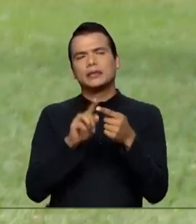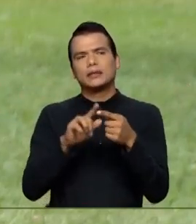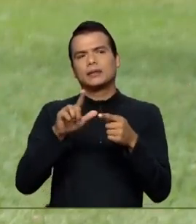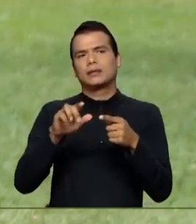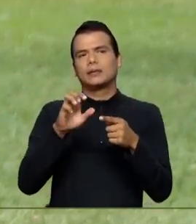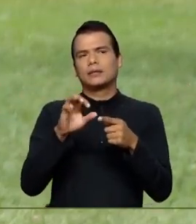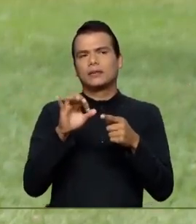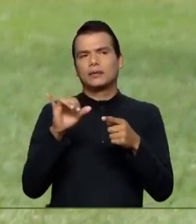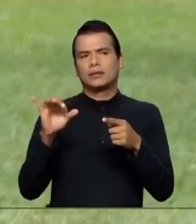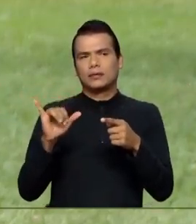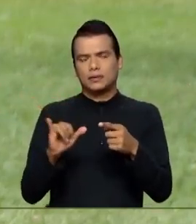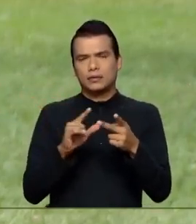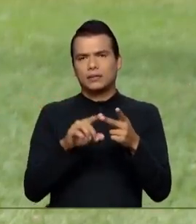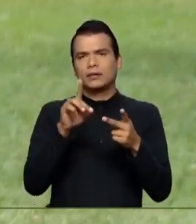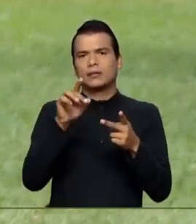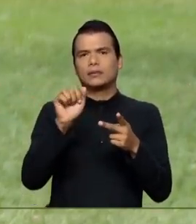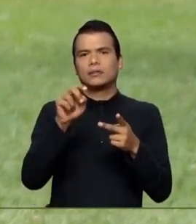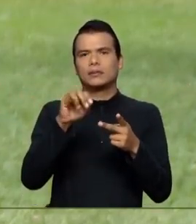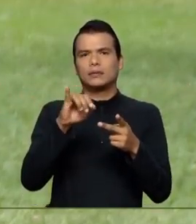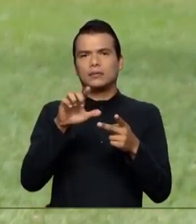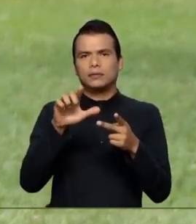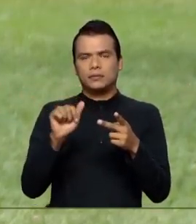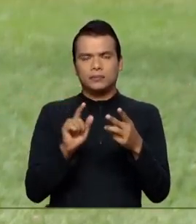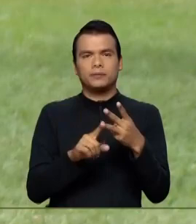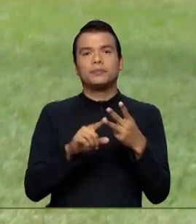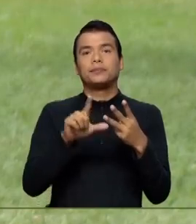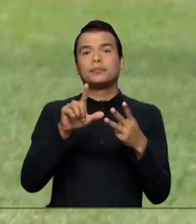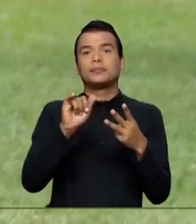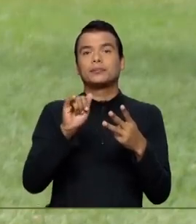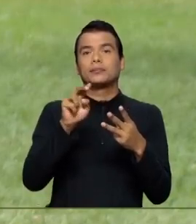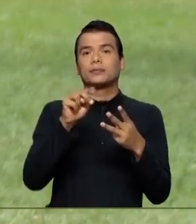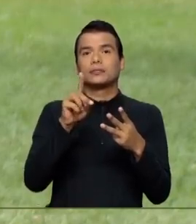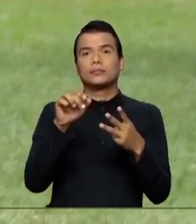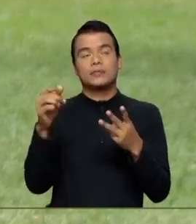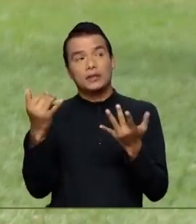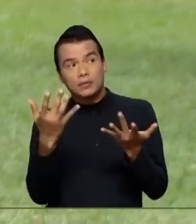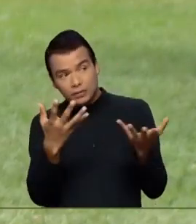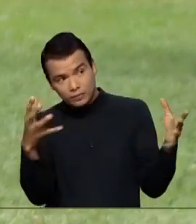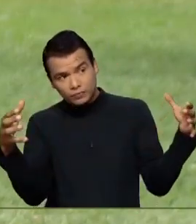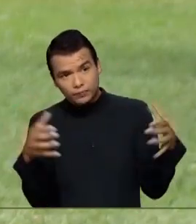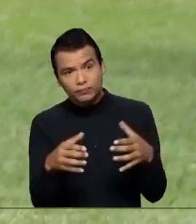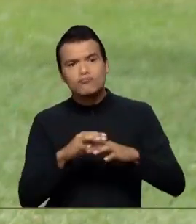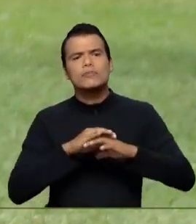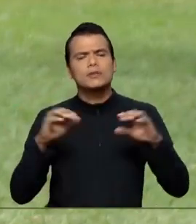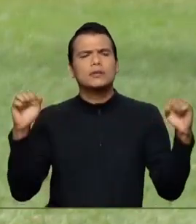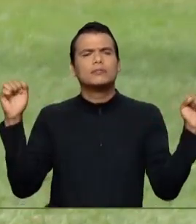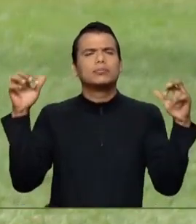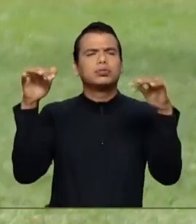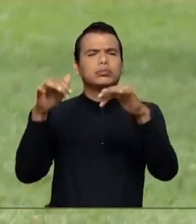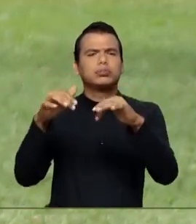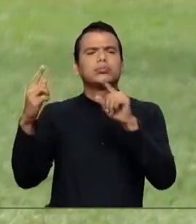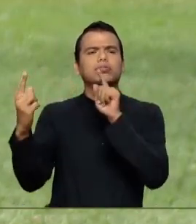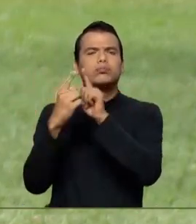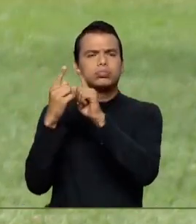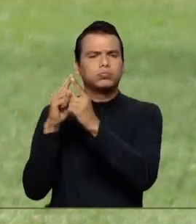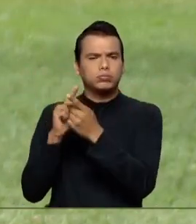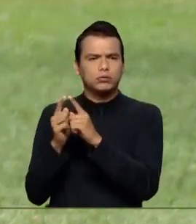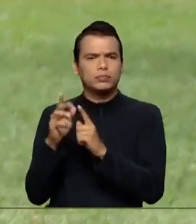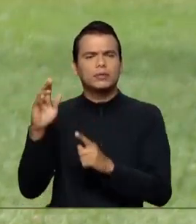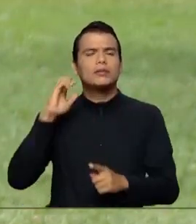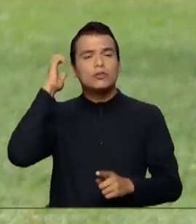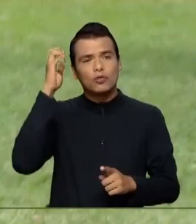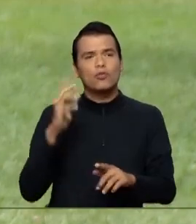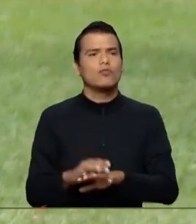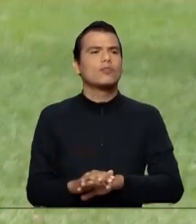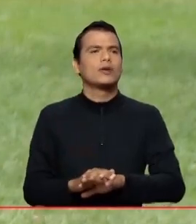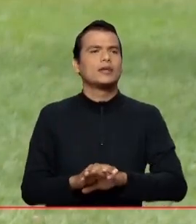el caso de Daniela Caracas y como el caso de linda Caicedo que estaban esperando a sus compañeras ya toda la selección tricolor está en territorio europeo Pero antes de viajar